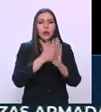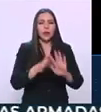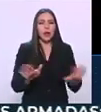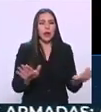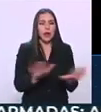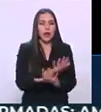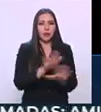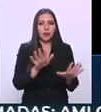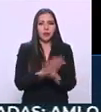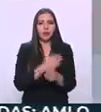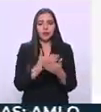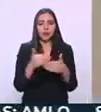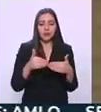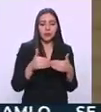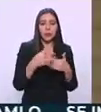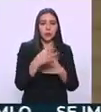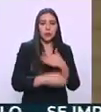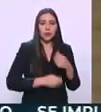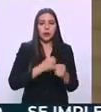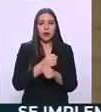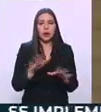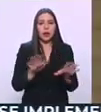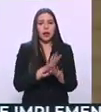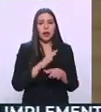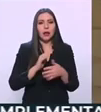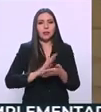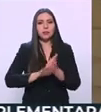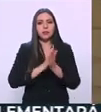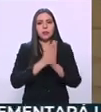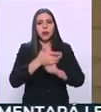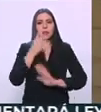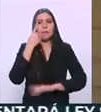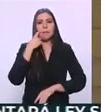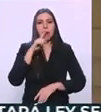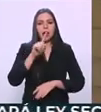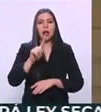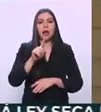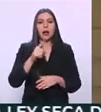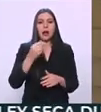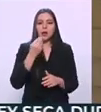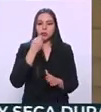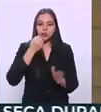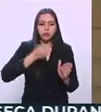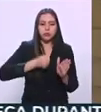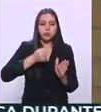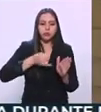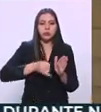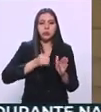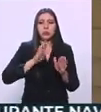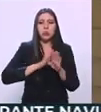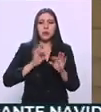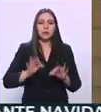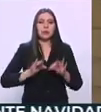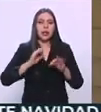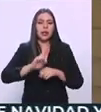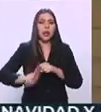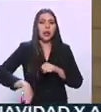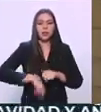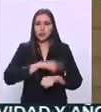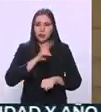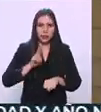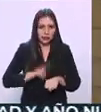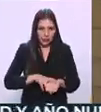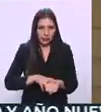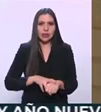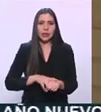una transición hacia un sistema agroecológico lo más extendido posible en todo el territorio, pero desde